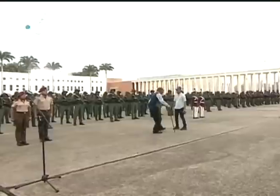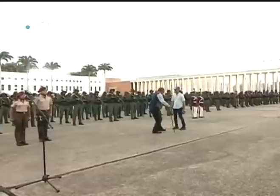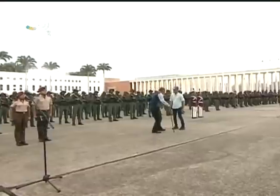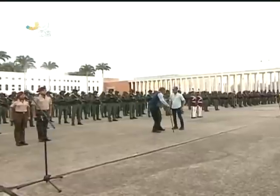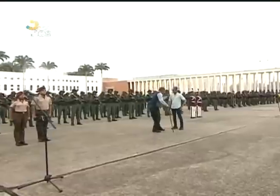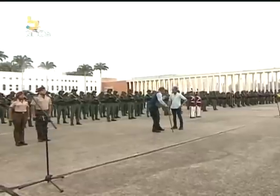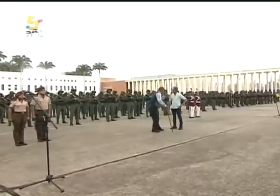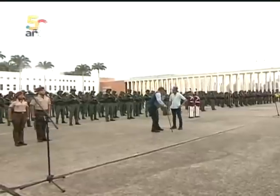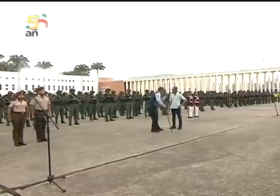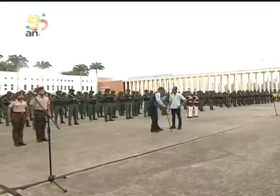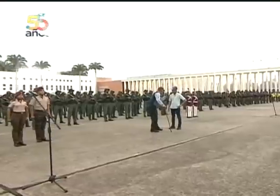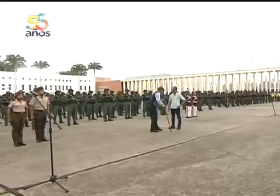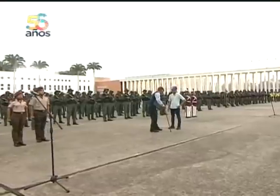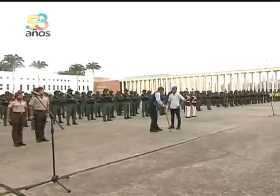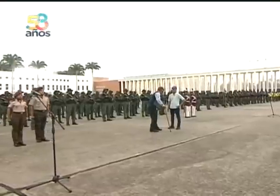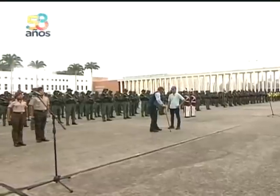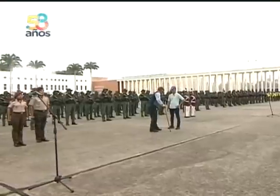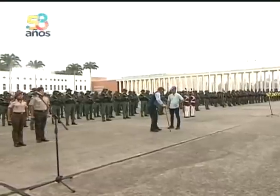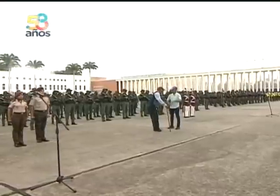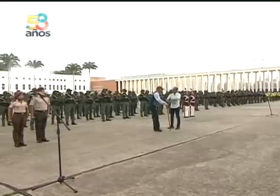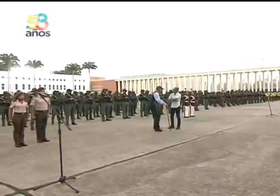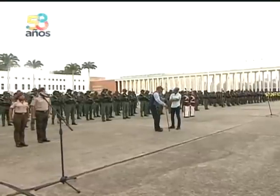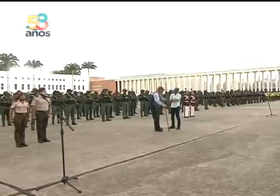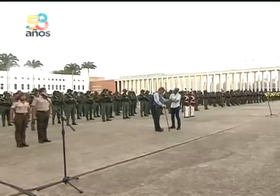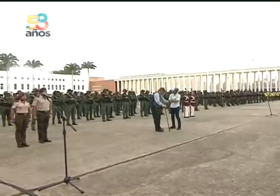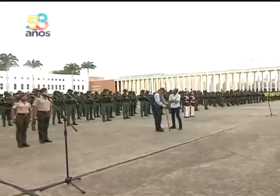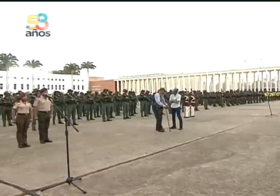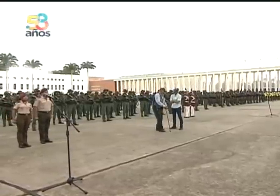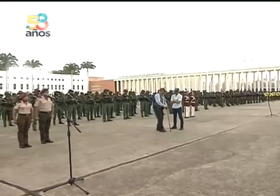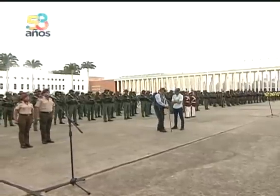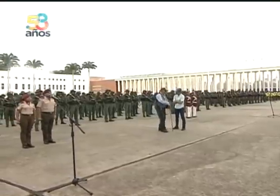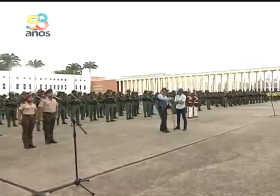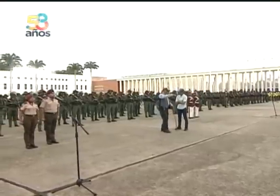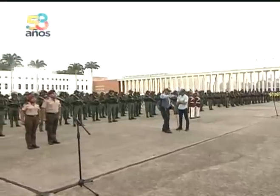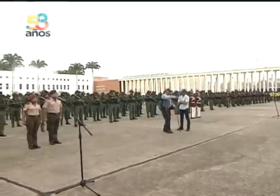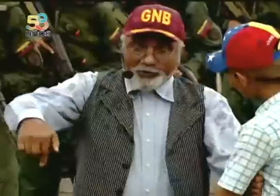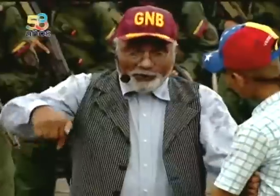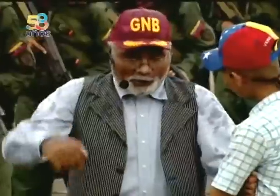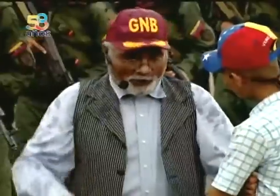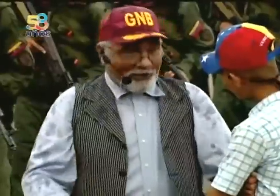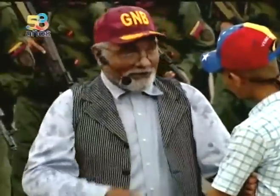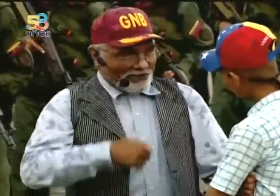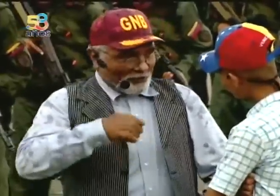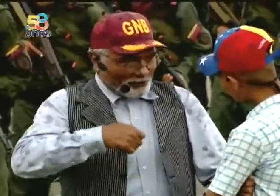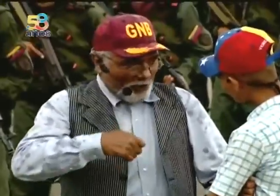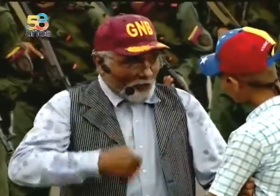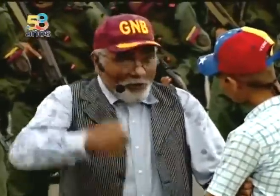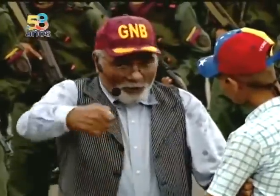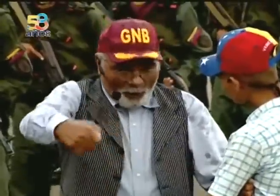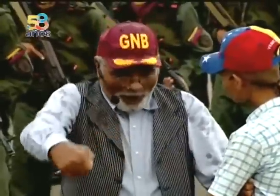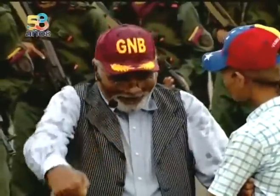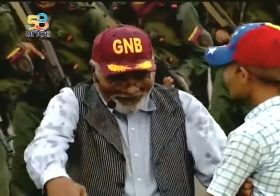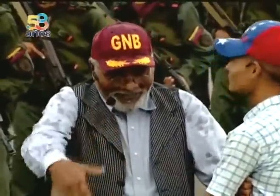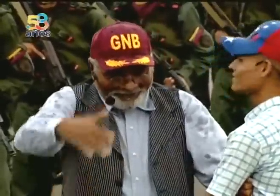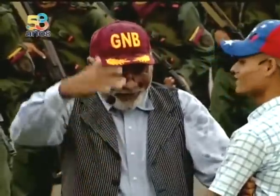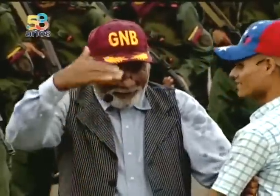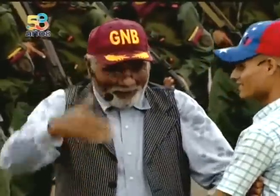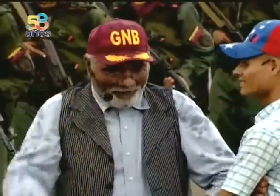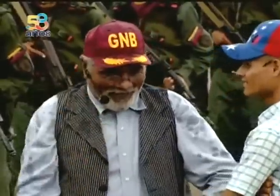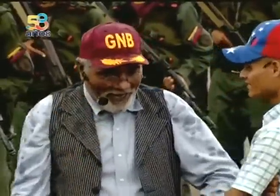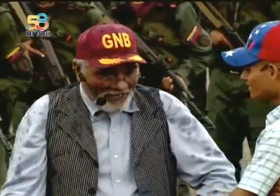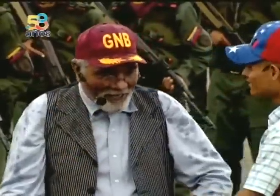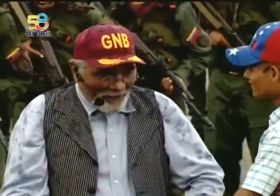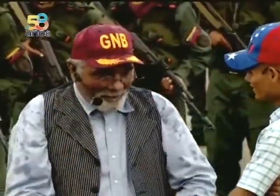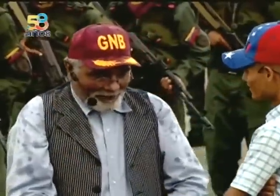decirte algo, hijo, y esto es historia. El nacimiento de nuestra hoy honrosa institución Guardia